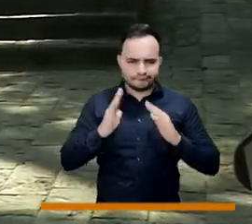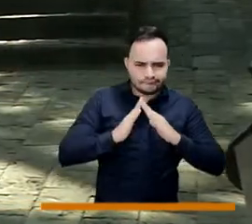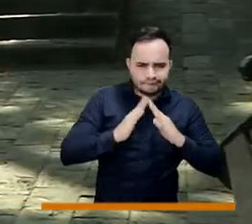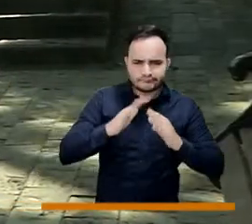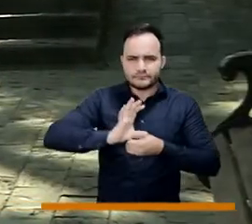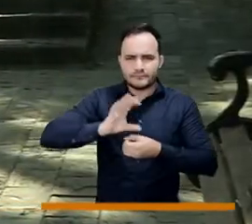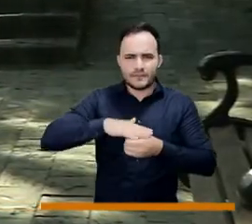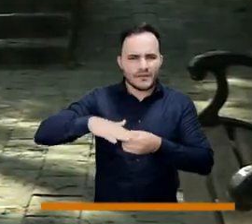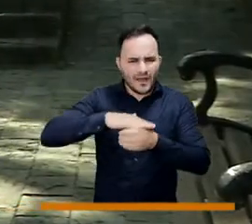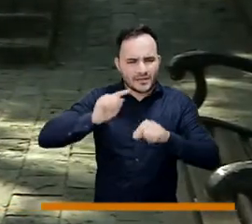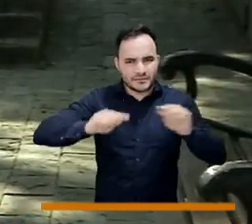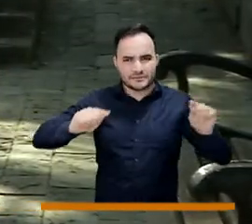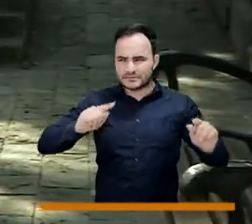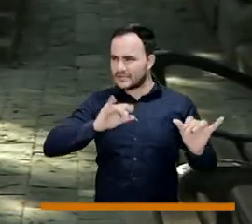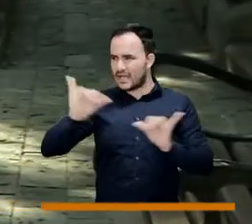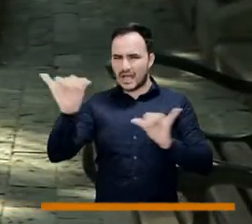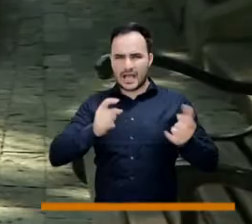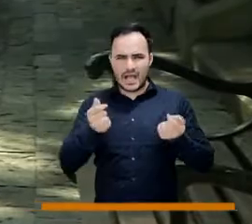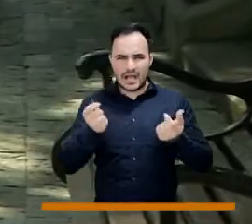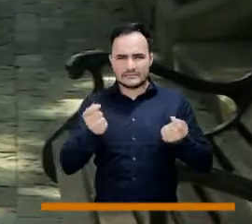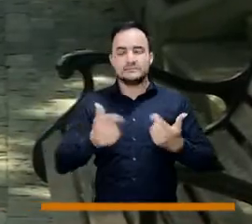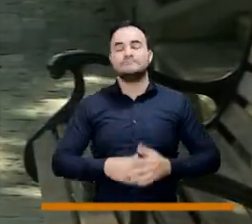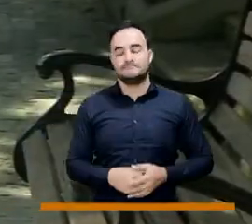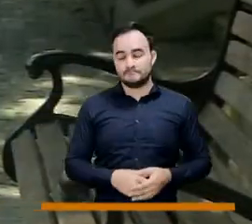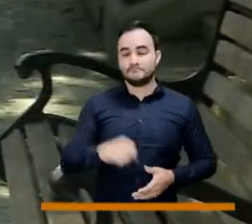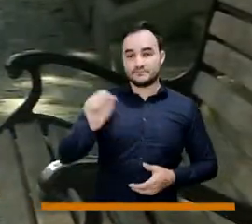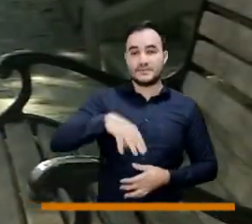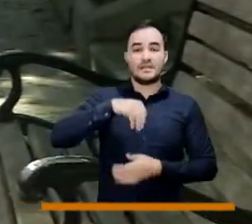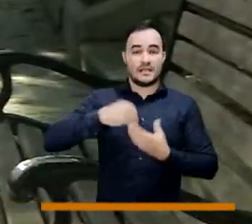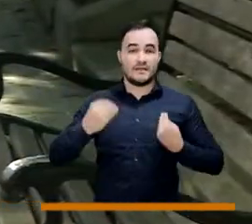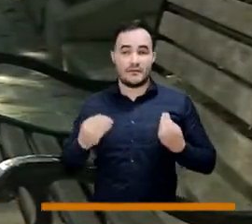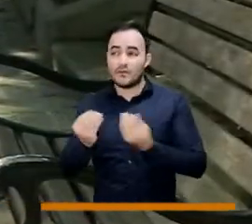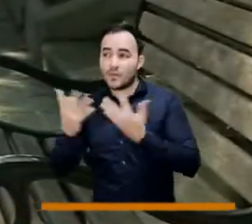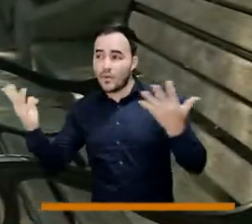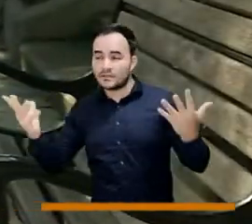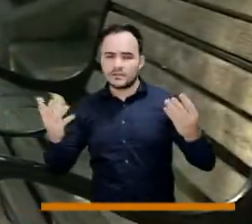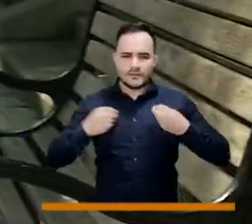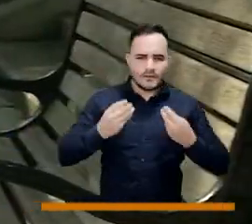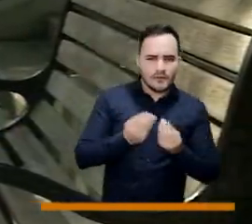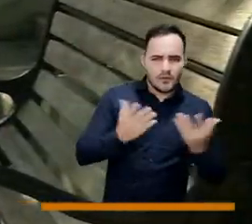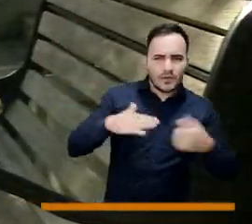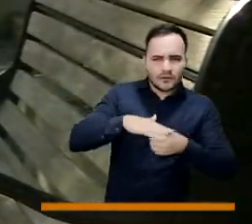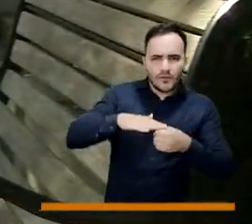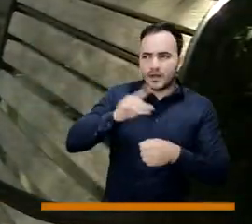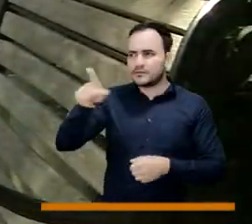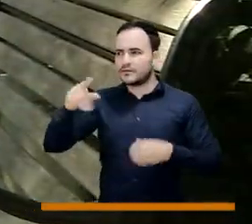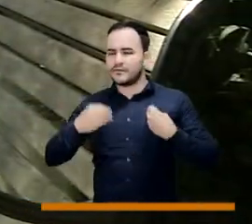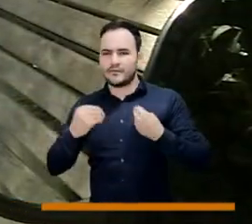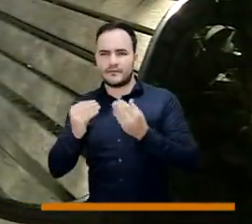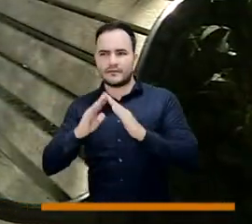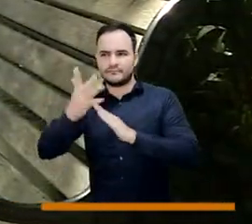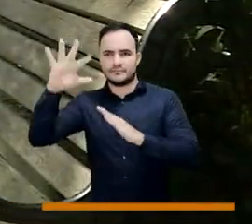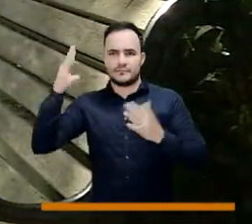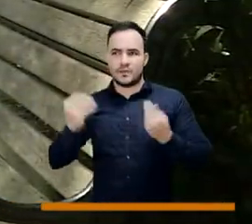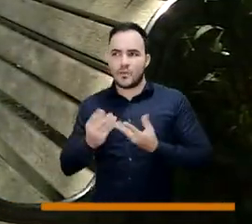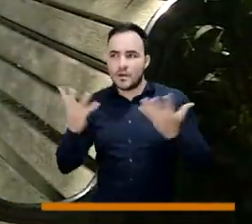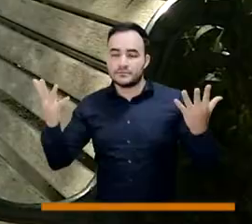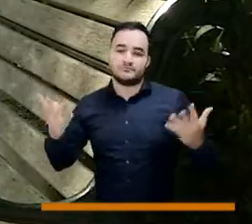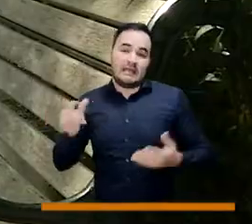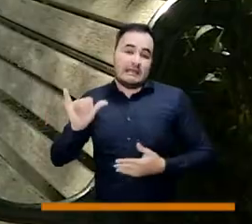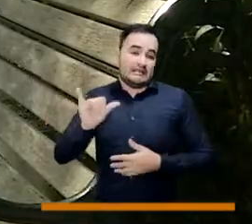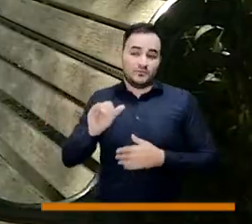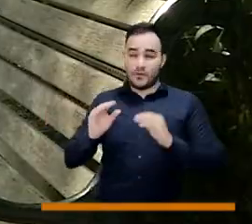densidad demográfica es igual, entonces inmediatamente eso se refleja en la prestación de los servicios públicos,